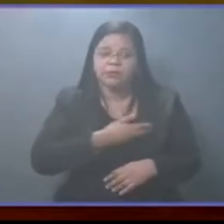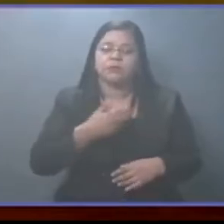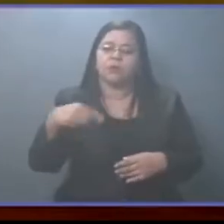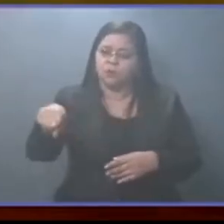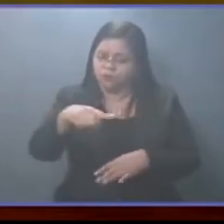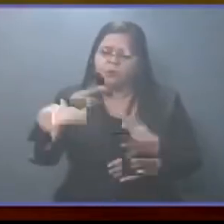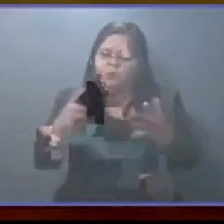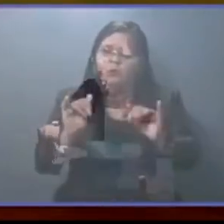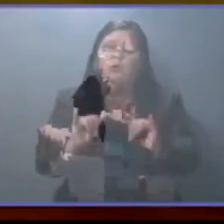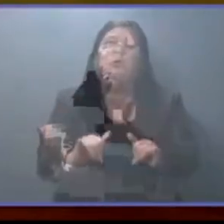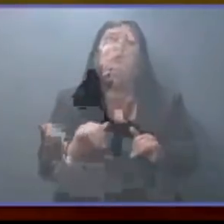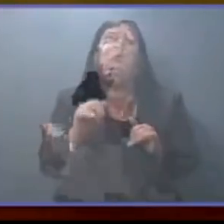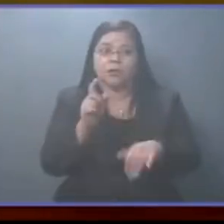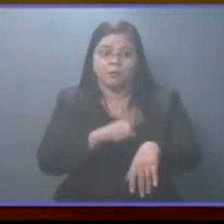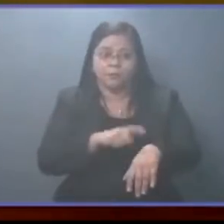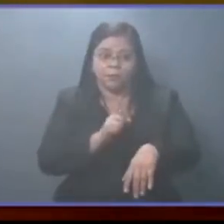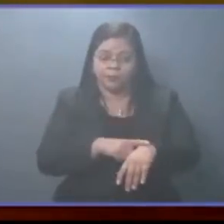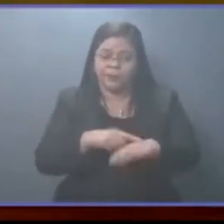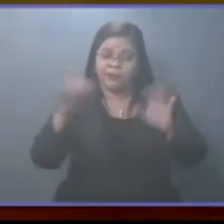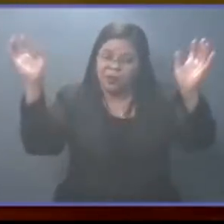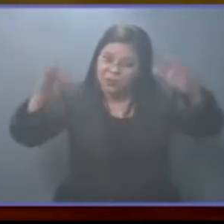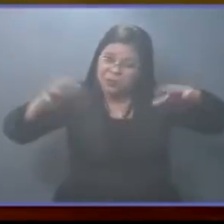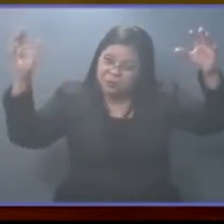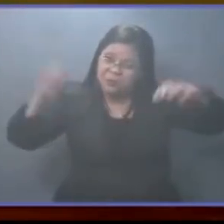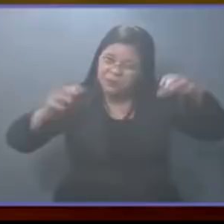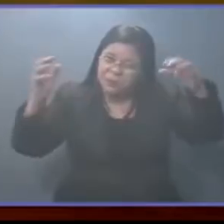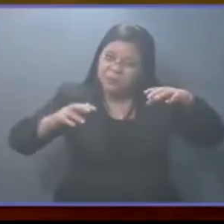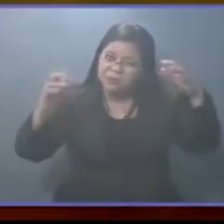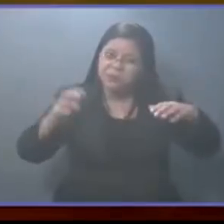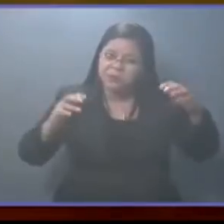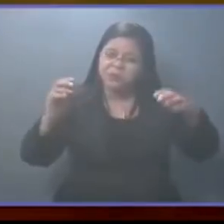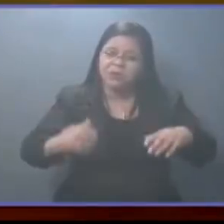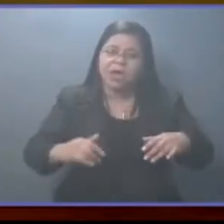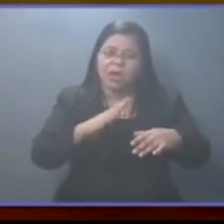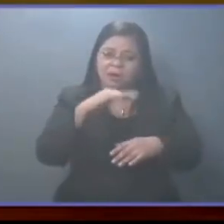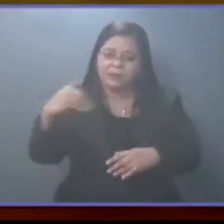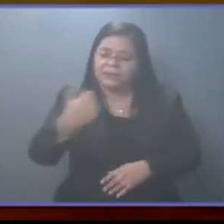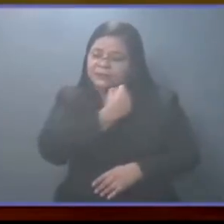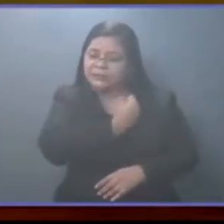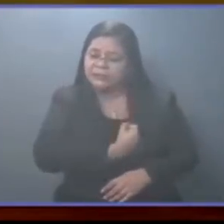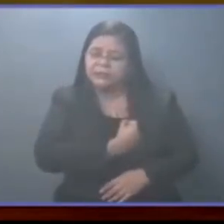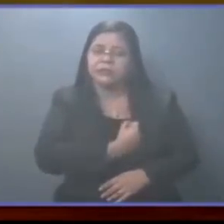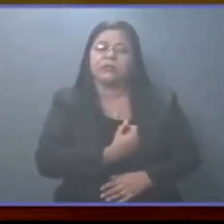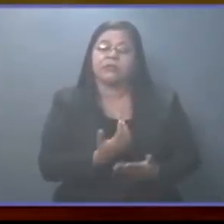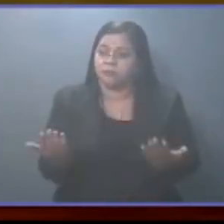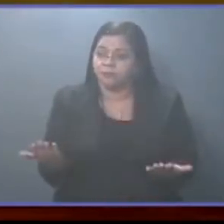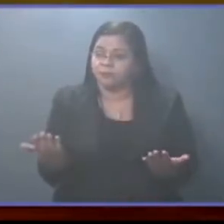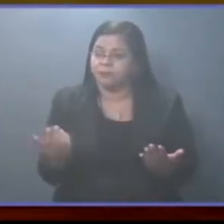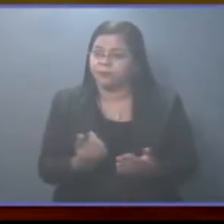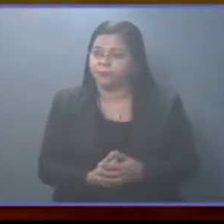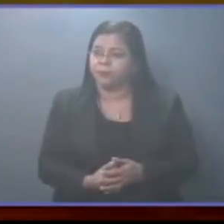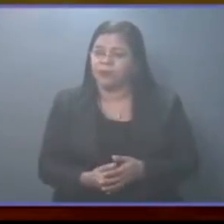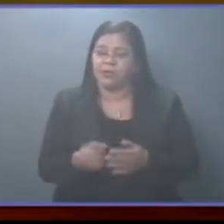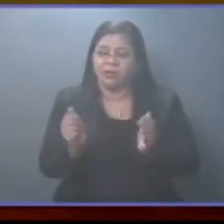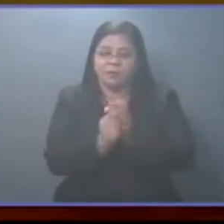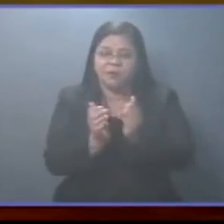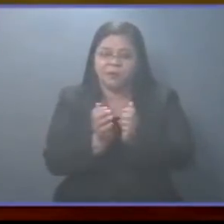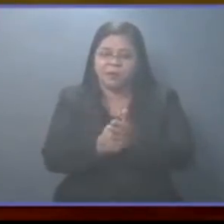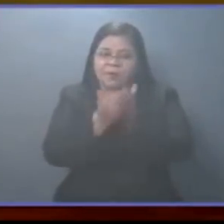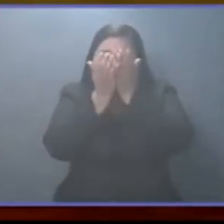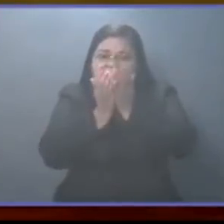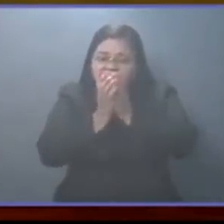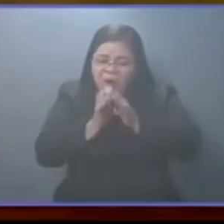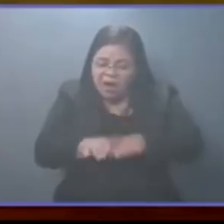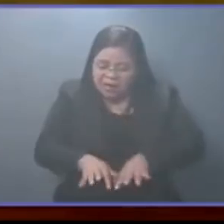cuando había una tormenta que había azotado al país y que había había existido inundaciones o